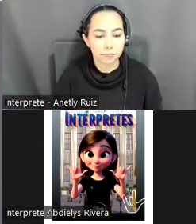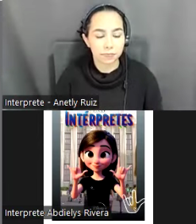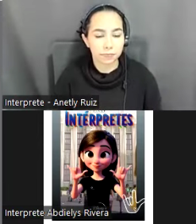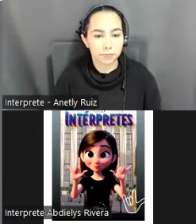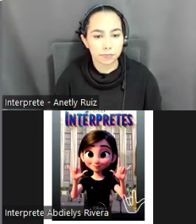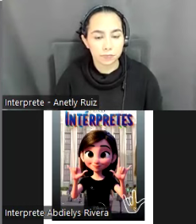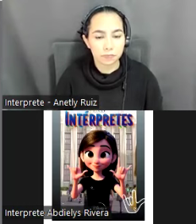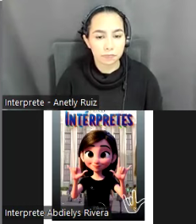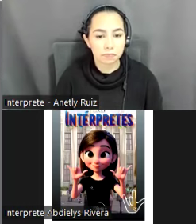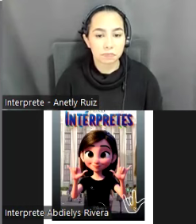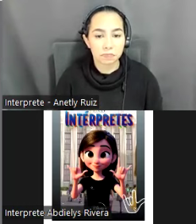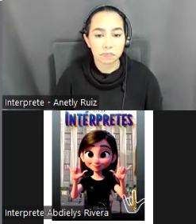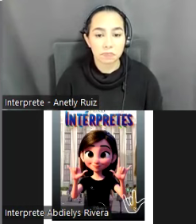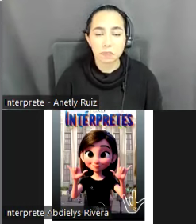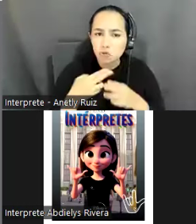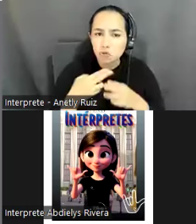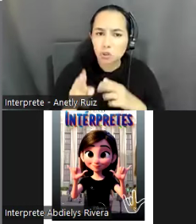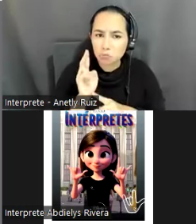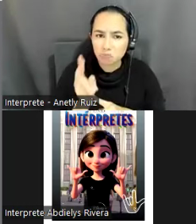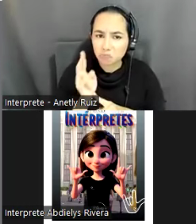En 1 o 2 minutos estaremos proyectando